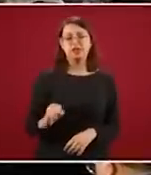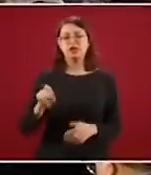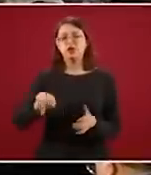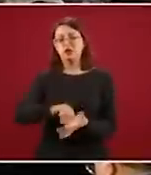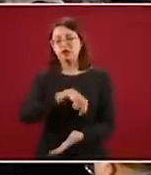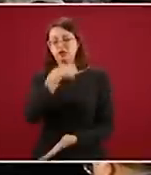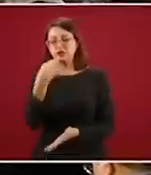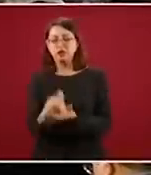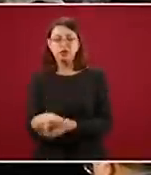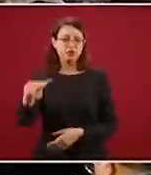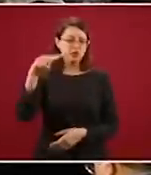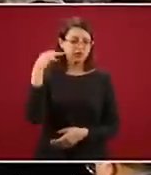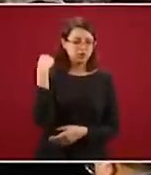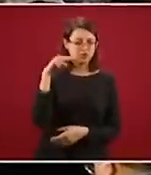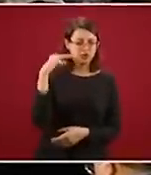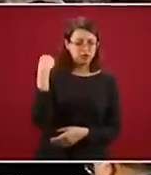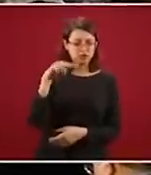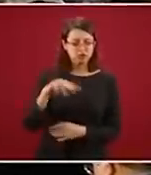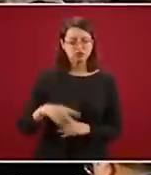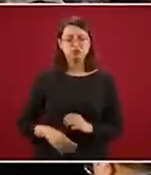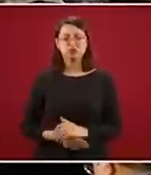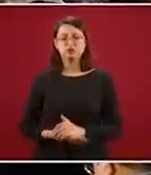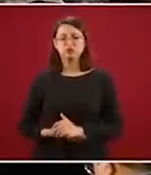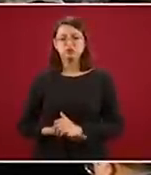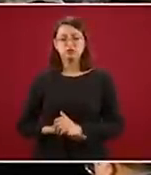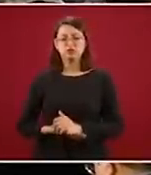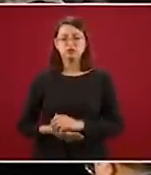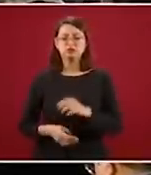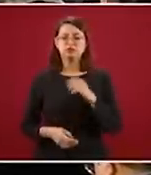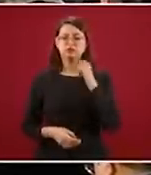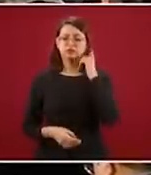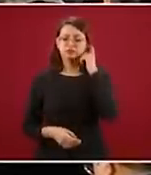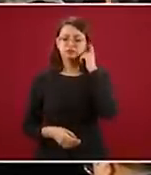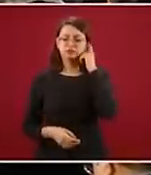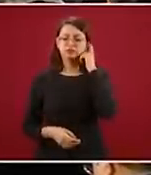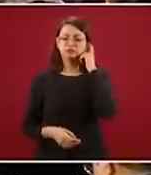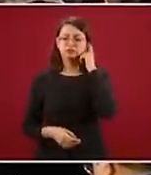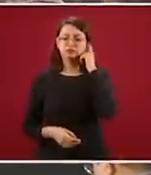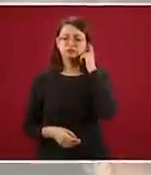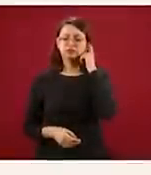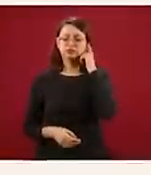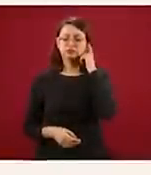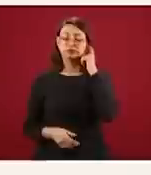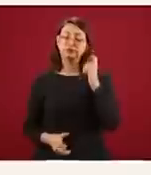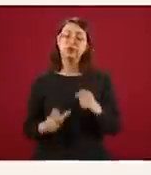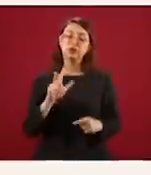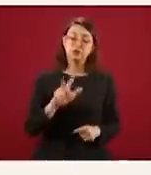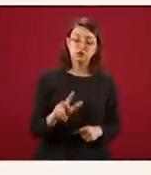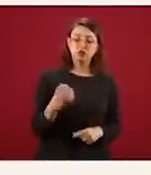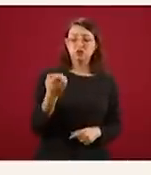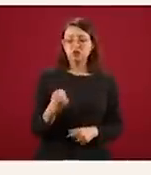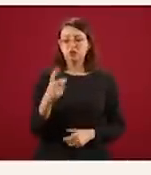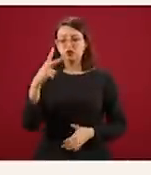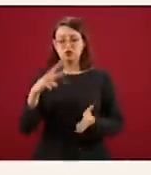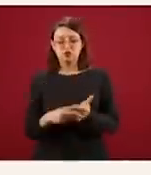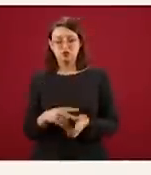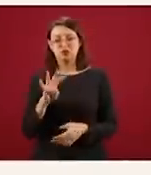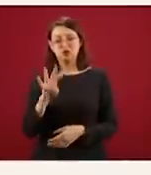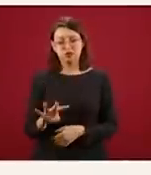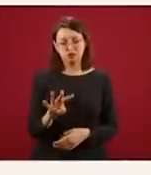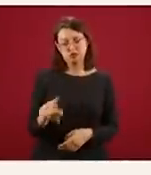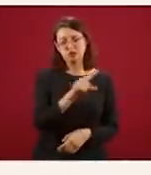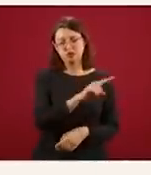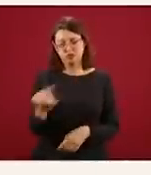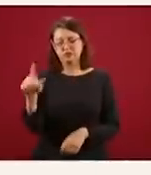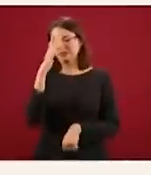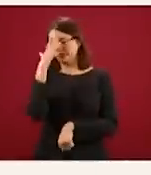y Veracruz. Hubo un evento relevante el 18 de enero del 2019, tiempo, ustedes lo recuerdan, en